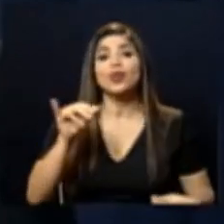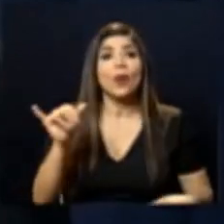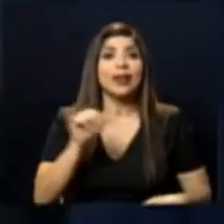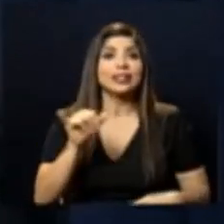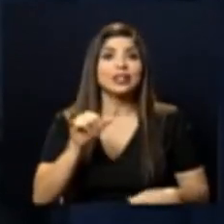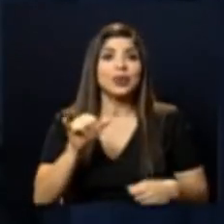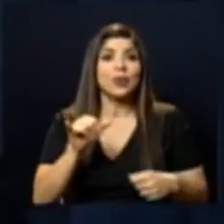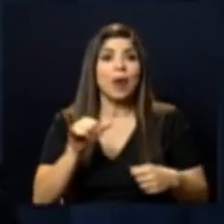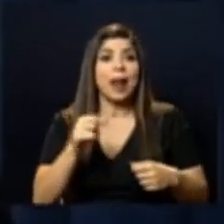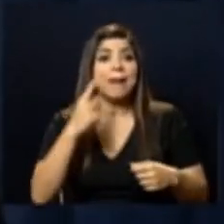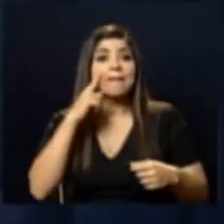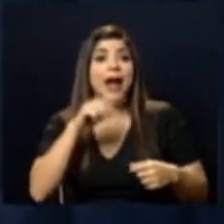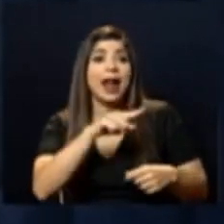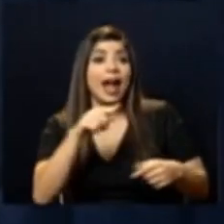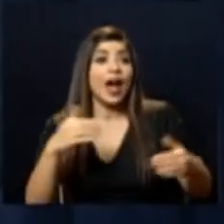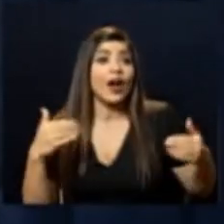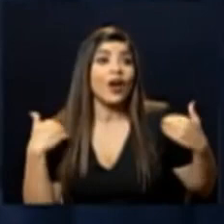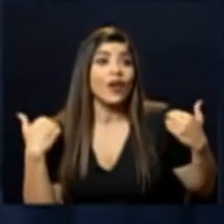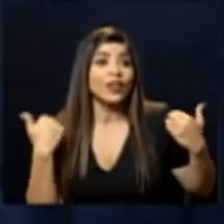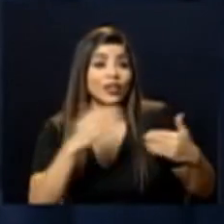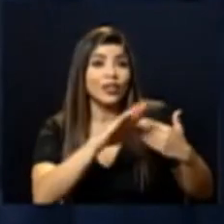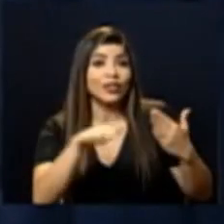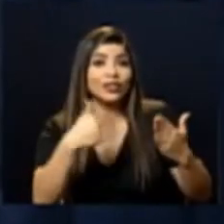el afán de complacer,